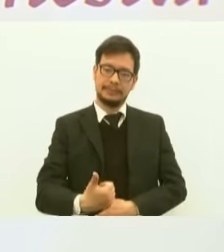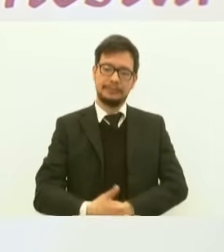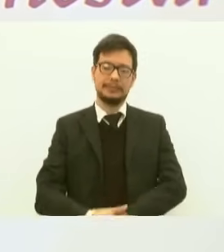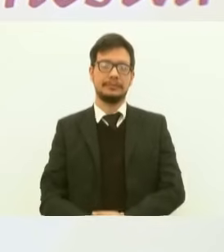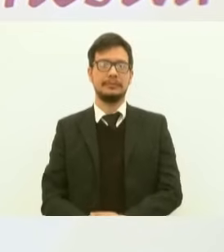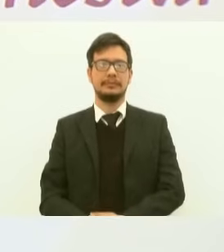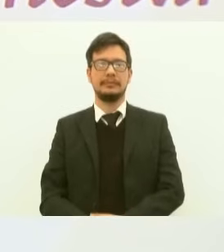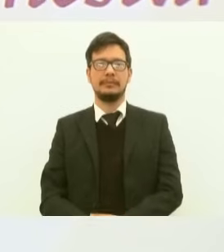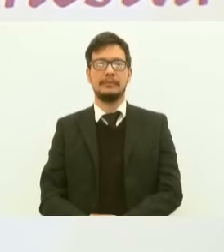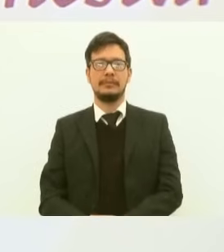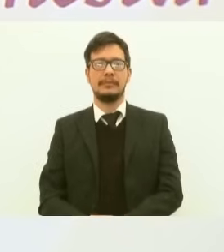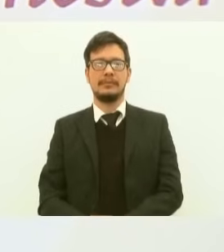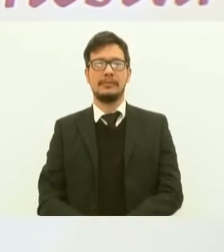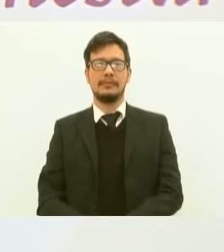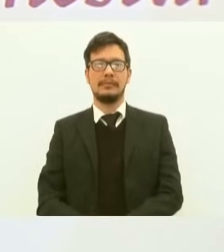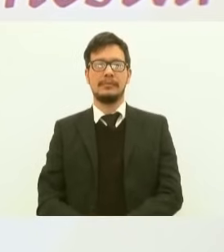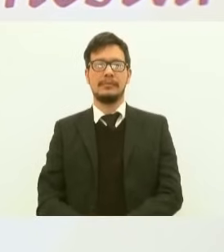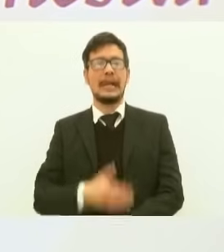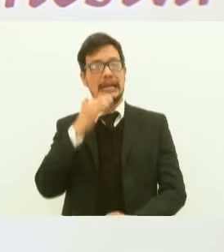terminamos